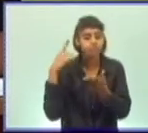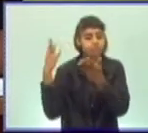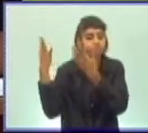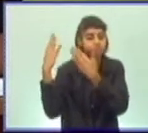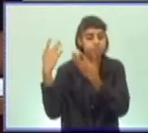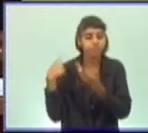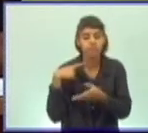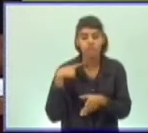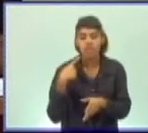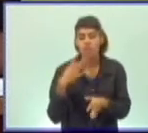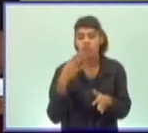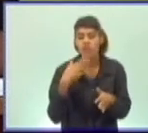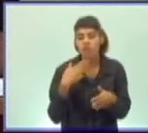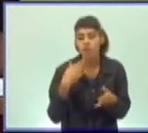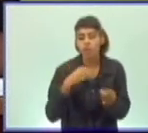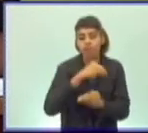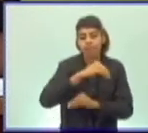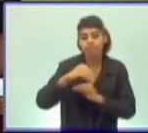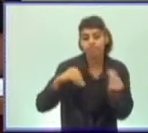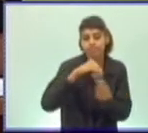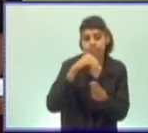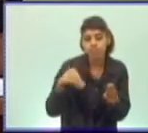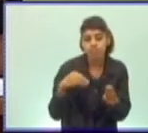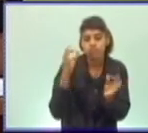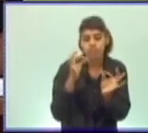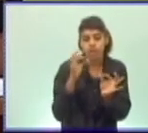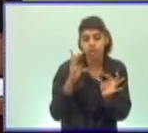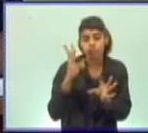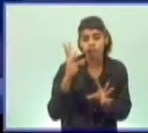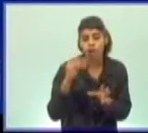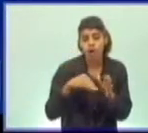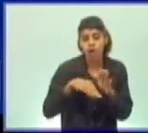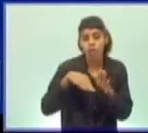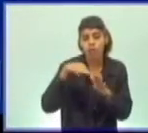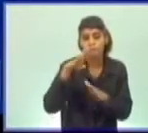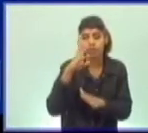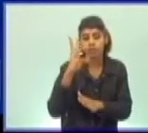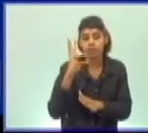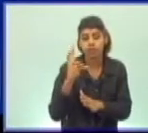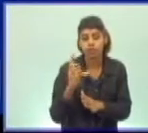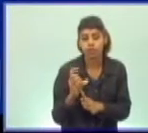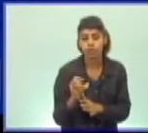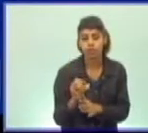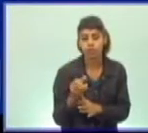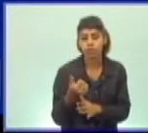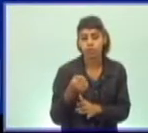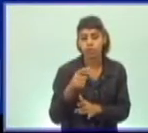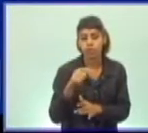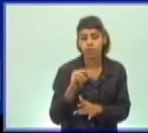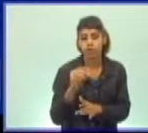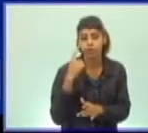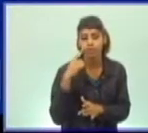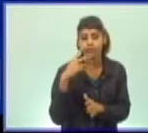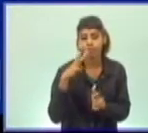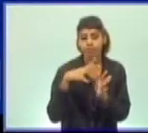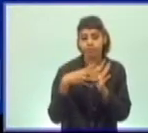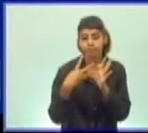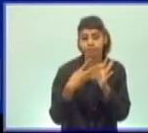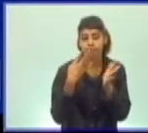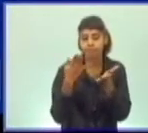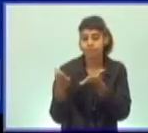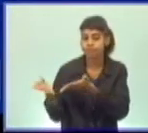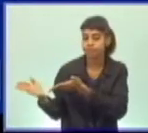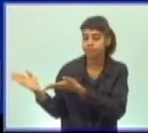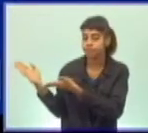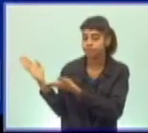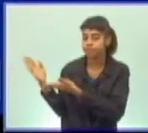un grupo siempre con el aumento del número atómico. Veamos entonces, y vamos a comenzar por este esquema comparativo del tamaño del átomo